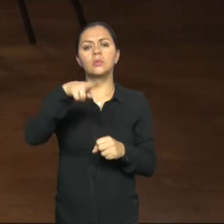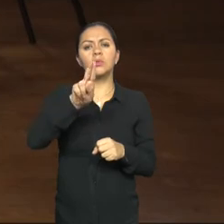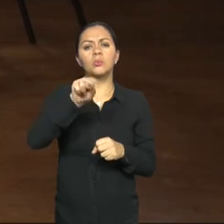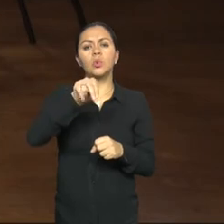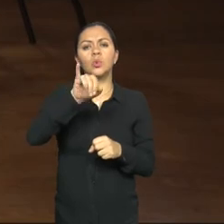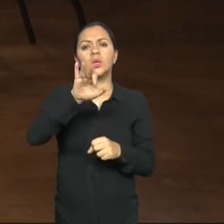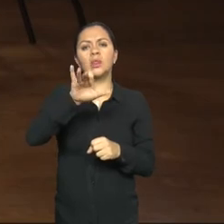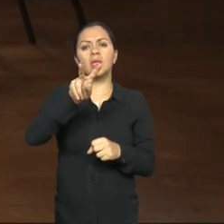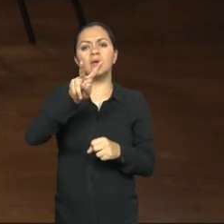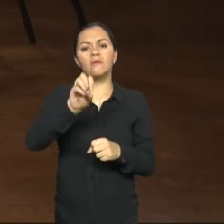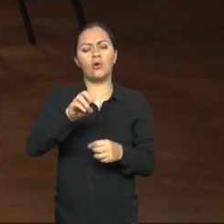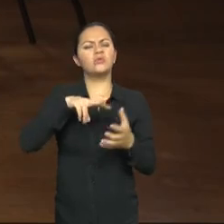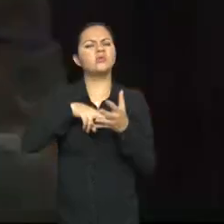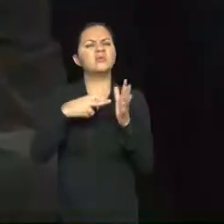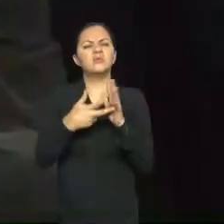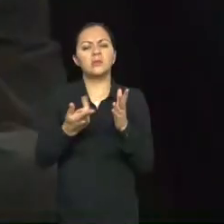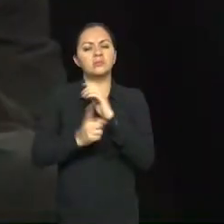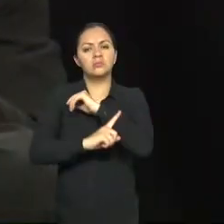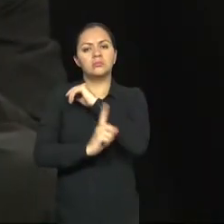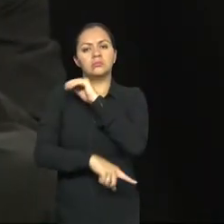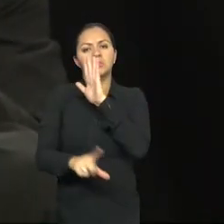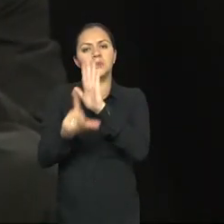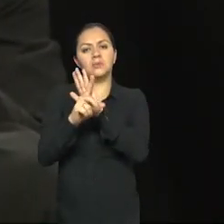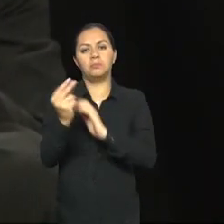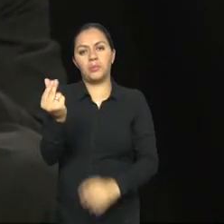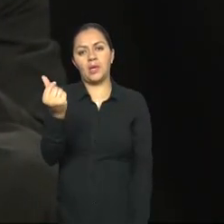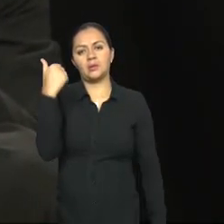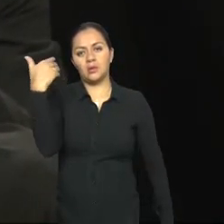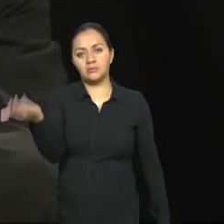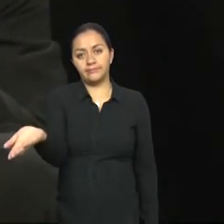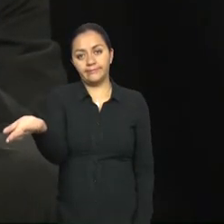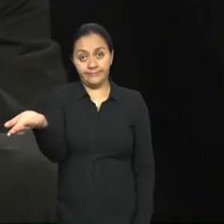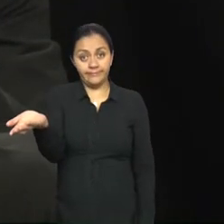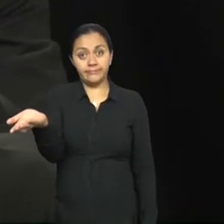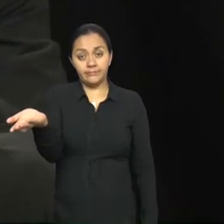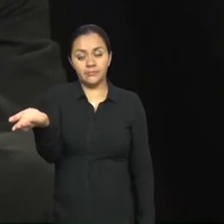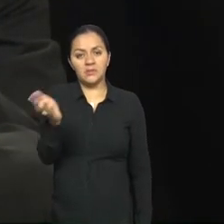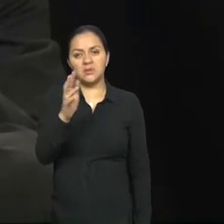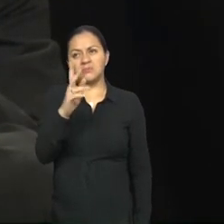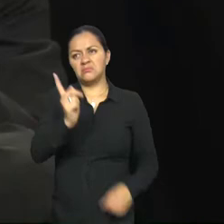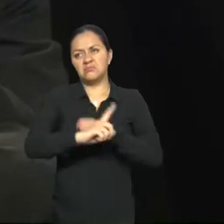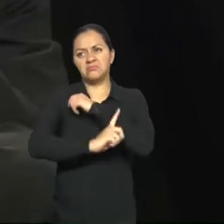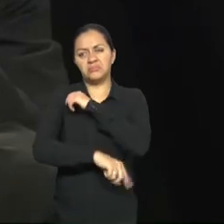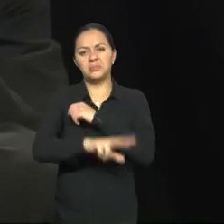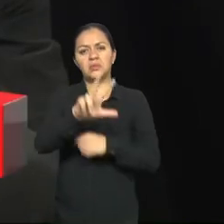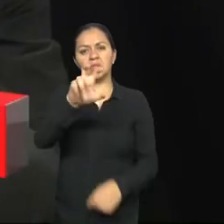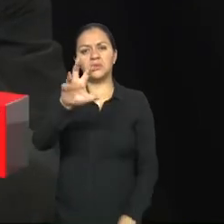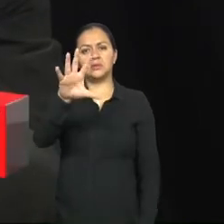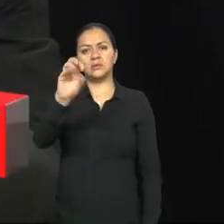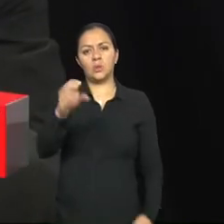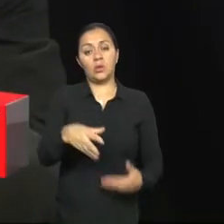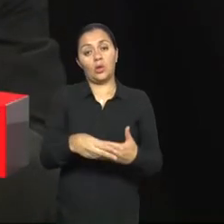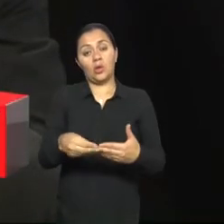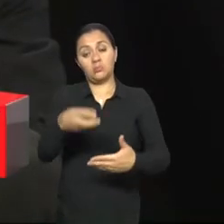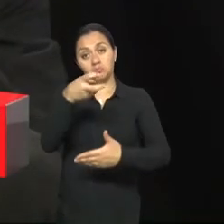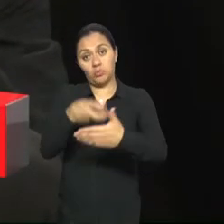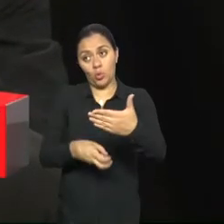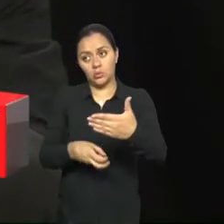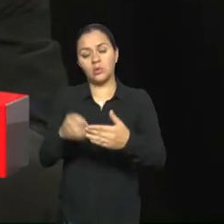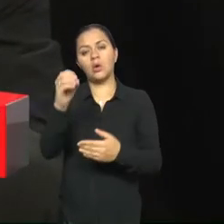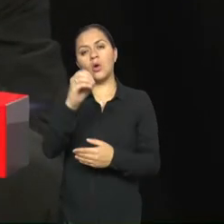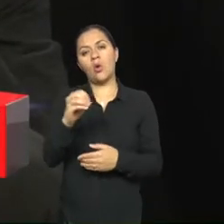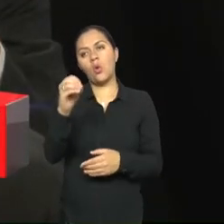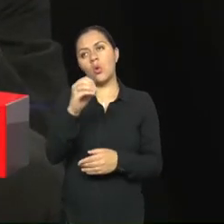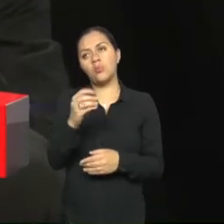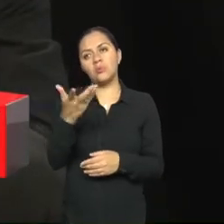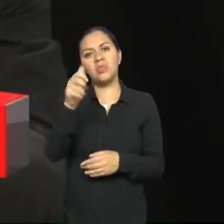por ley. Exactamente, lo cual se refiere a un tema económico, porque puede haber sanciones desde $350 hasta, claro, hasta un total